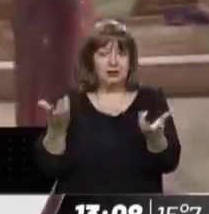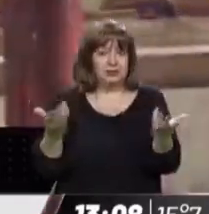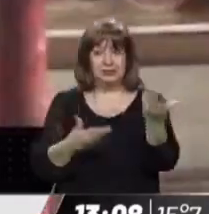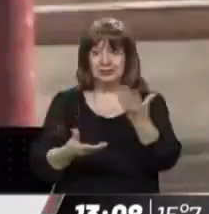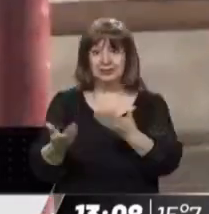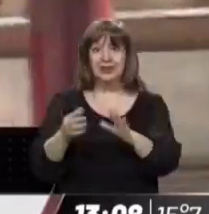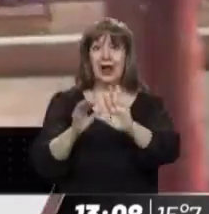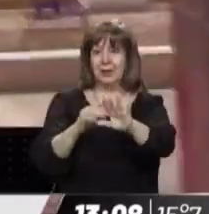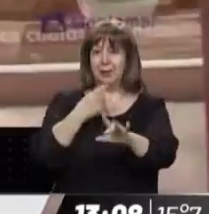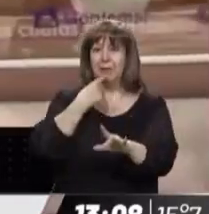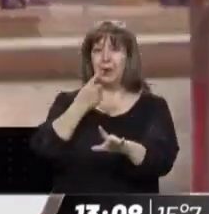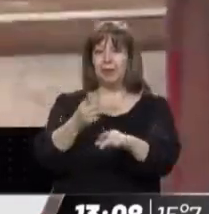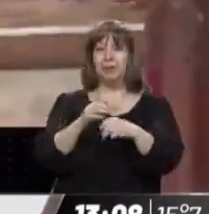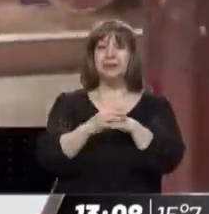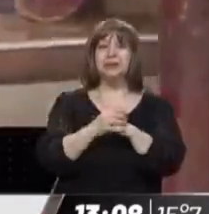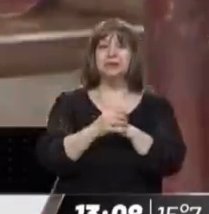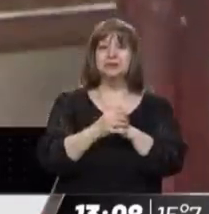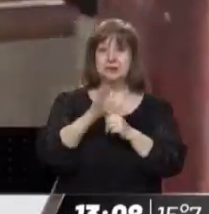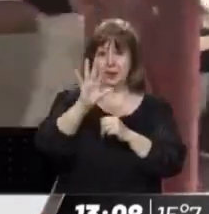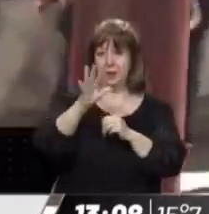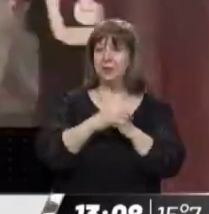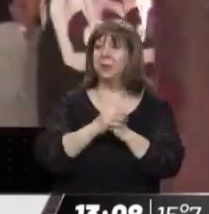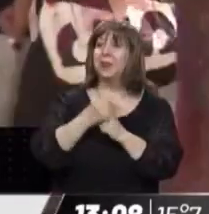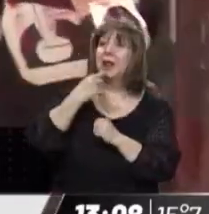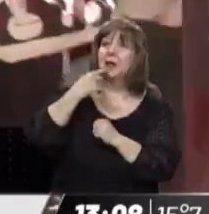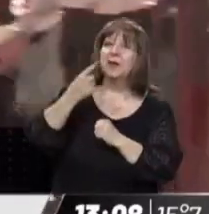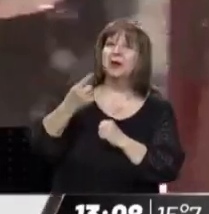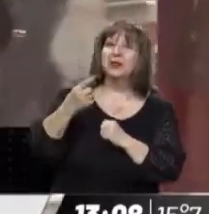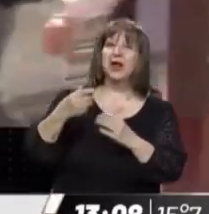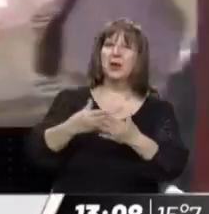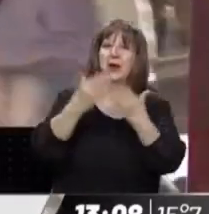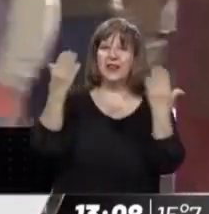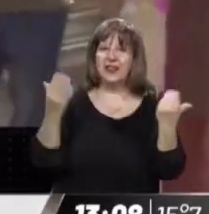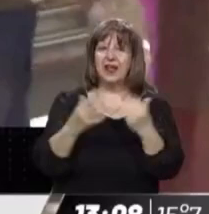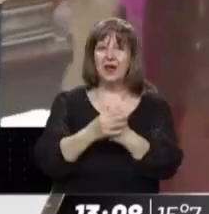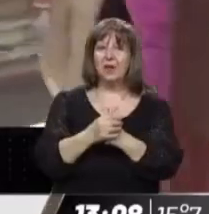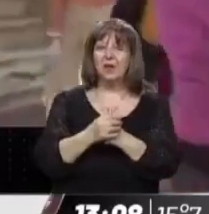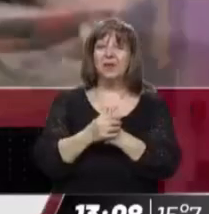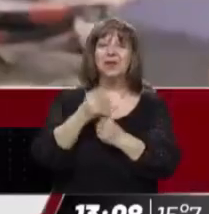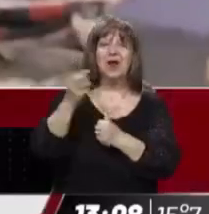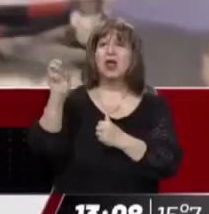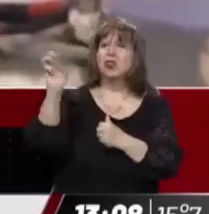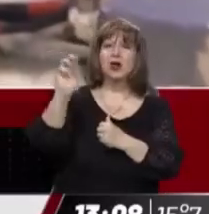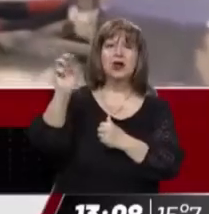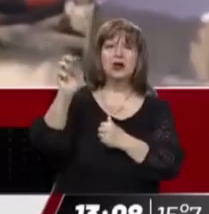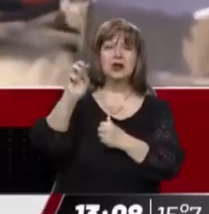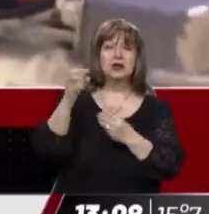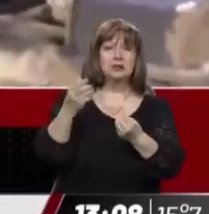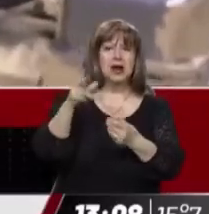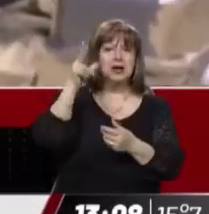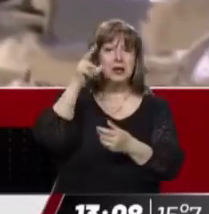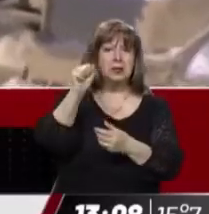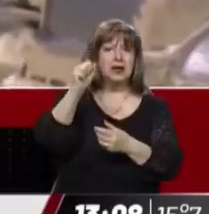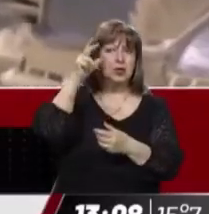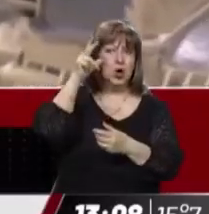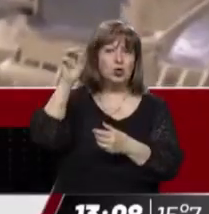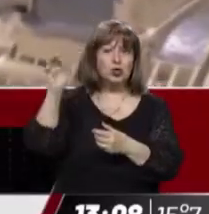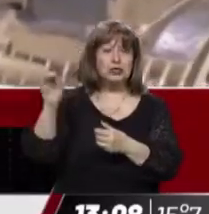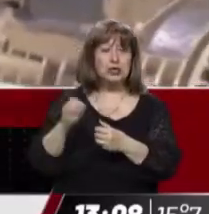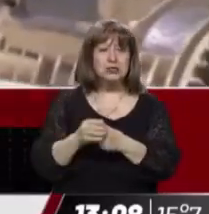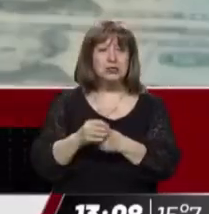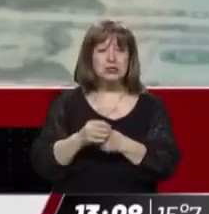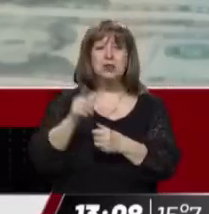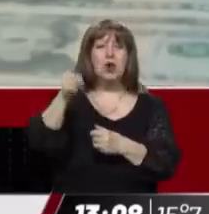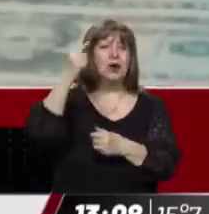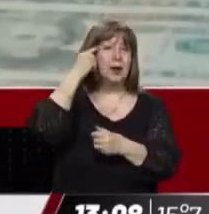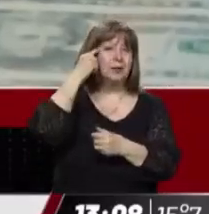Claro, claro. A ver, vamos a preguntar qué piensa la gente. Chicos, buen día, ¿cómo les va? ¿Qué pasa con el dólar 800?